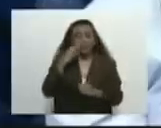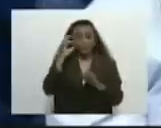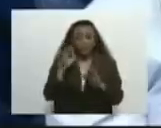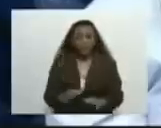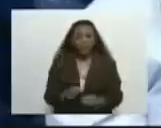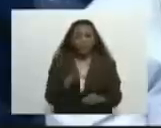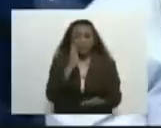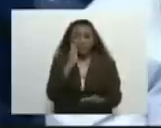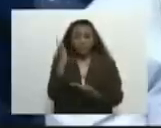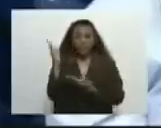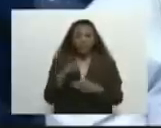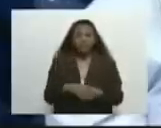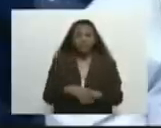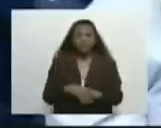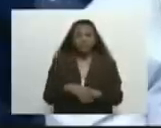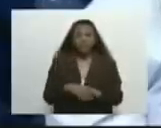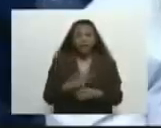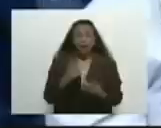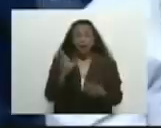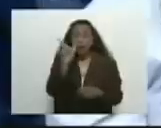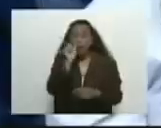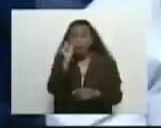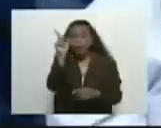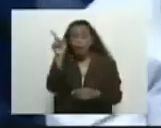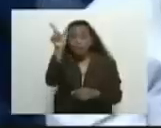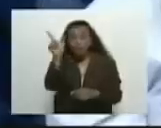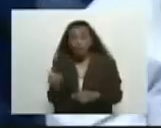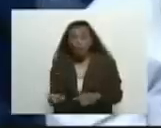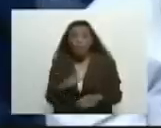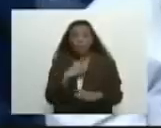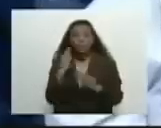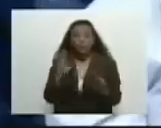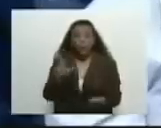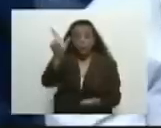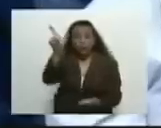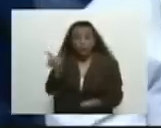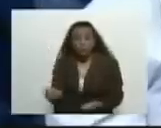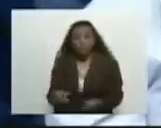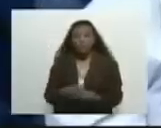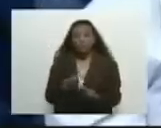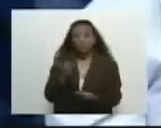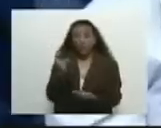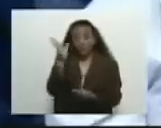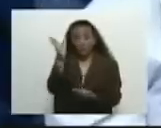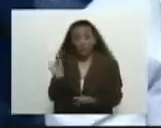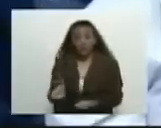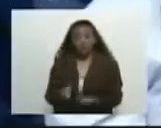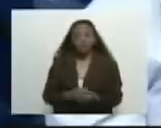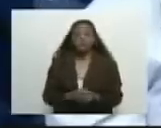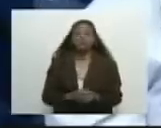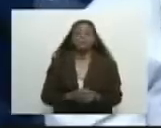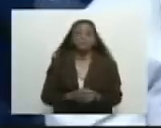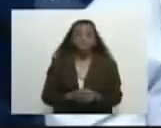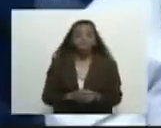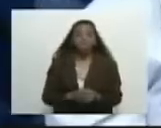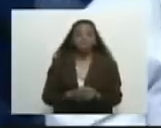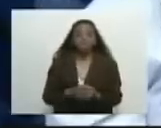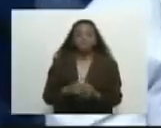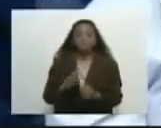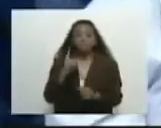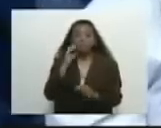Definitivamente, el compañero en armas, general de brigada, Paulino José Millán Sabino,